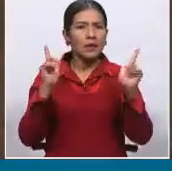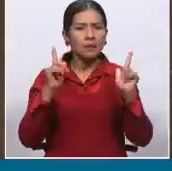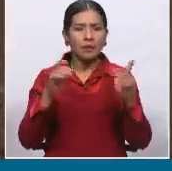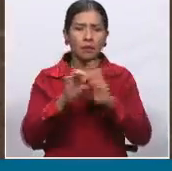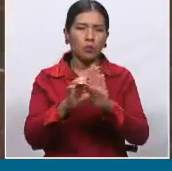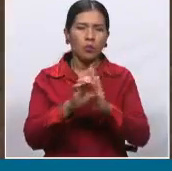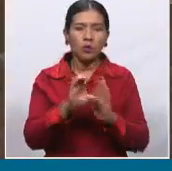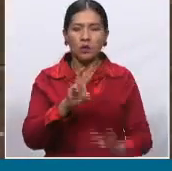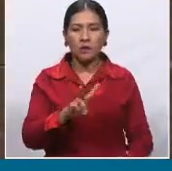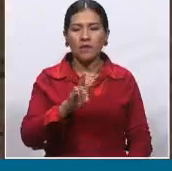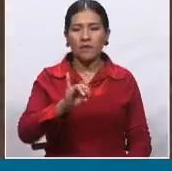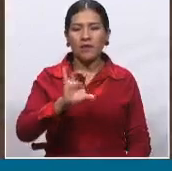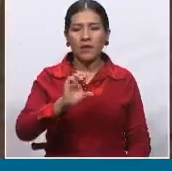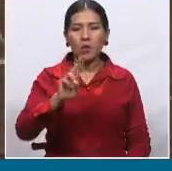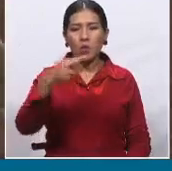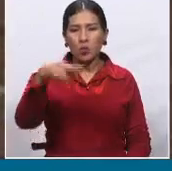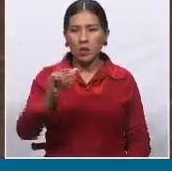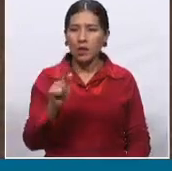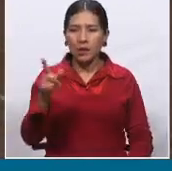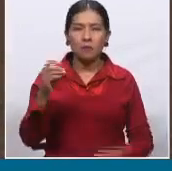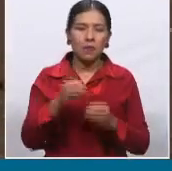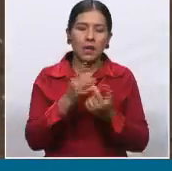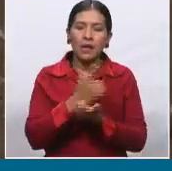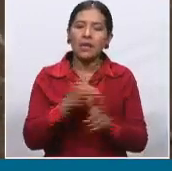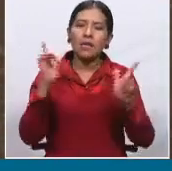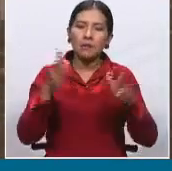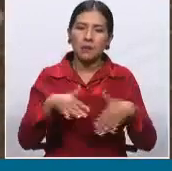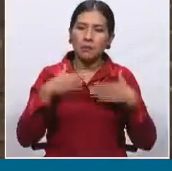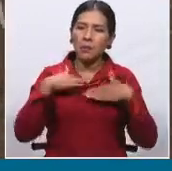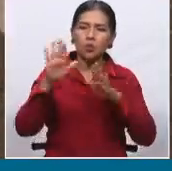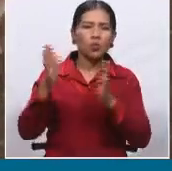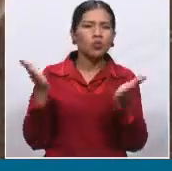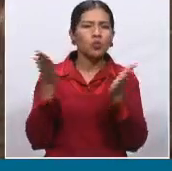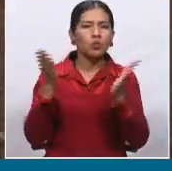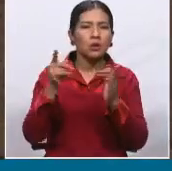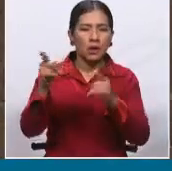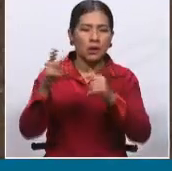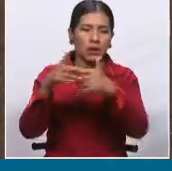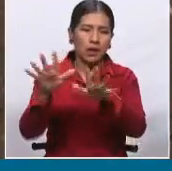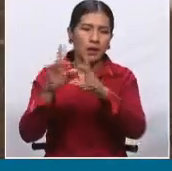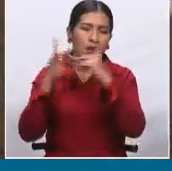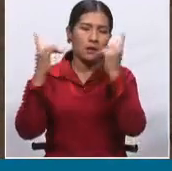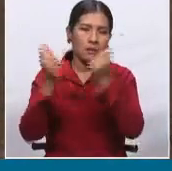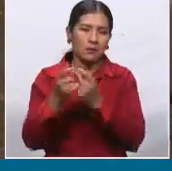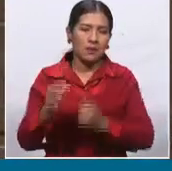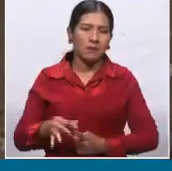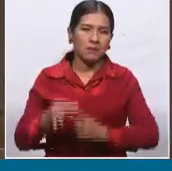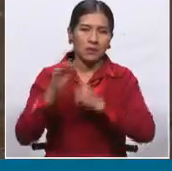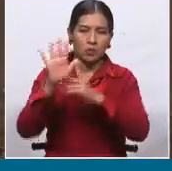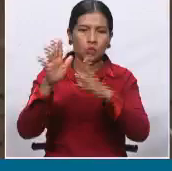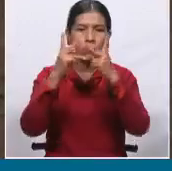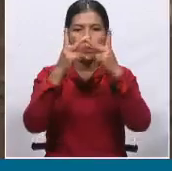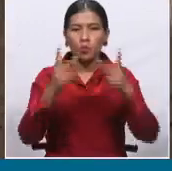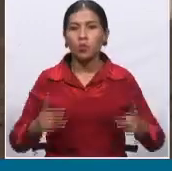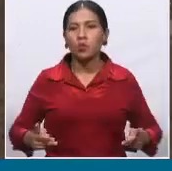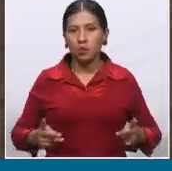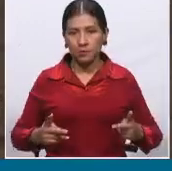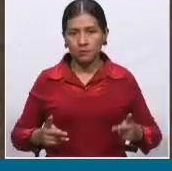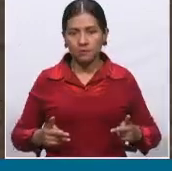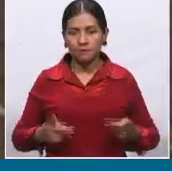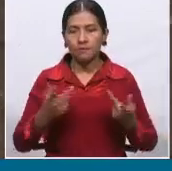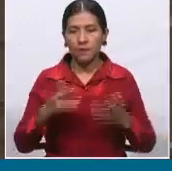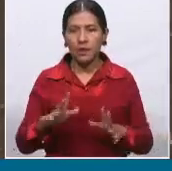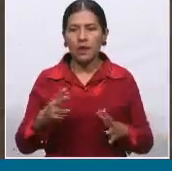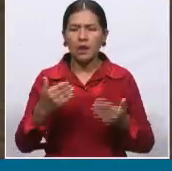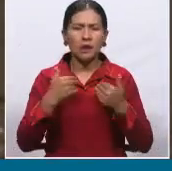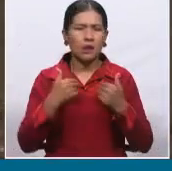Vicuña, por ejemplo, está habitando más en lo que es el departamento de Potosí. Tenemos en